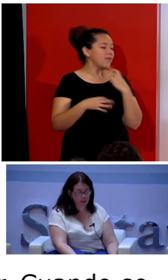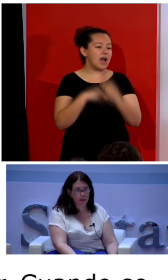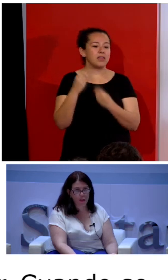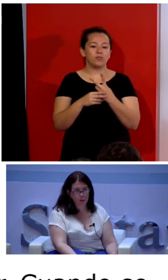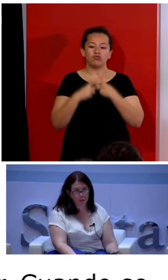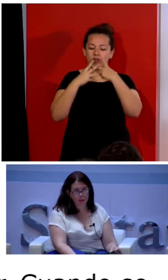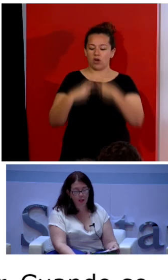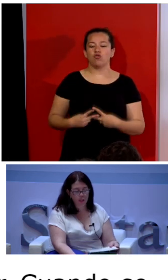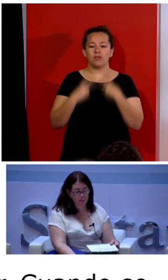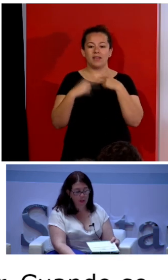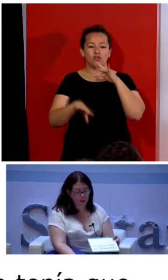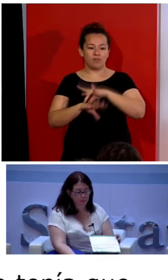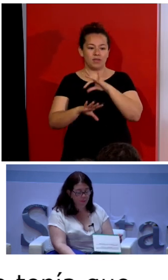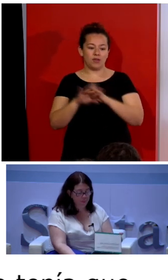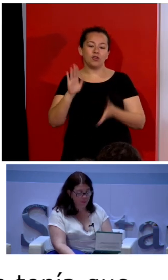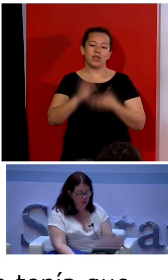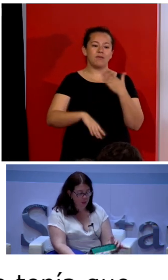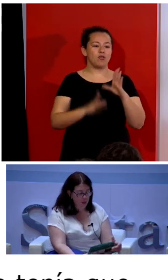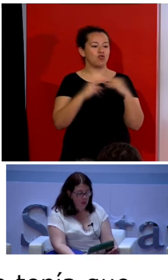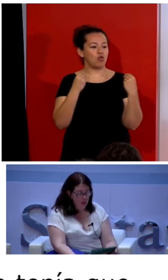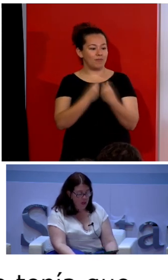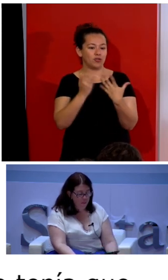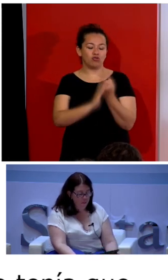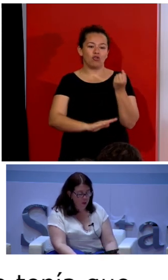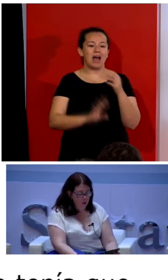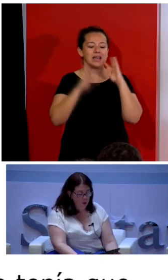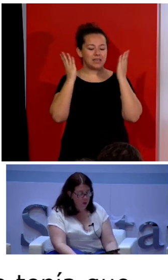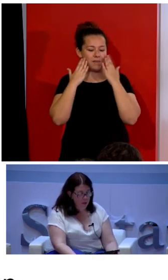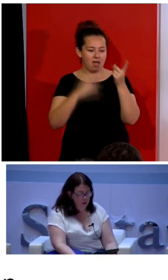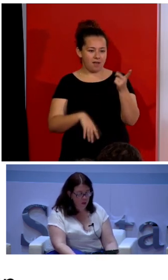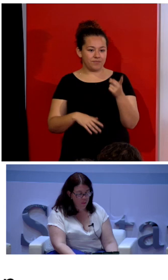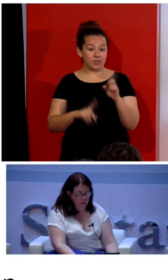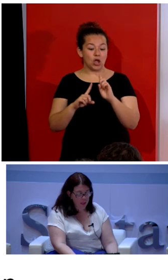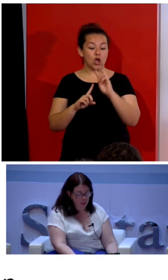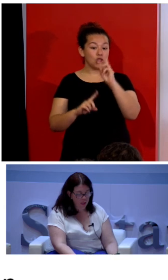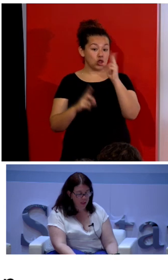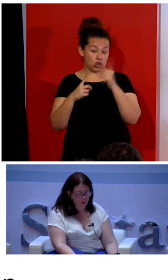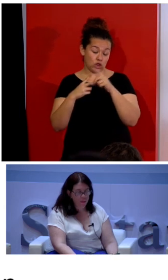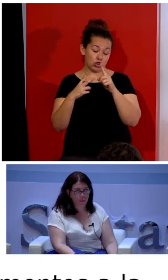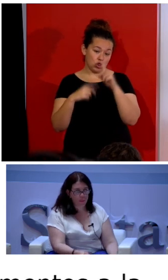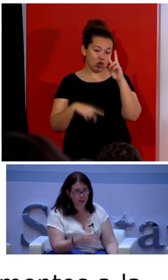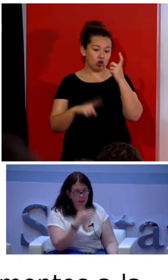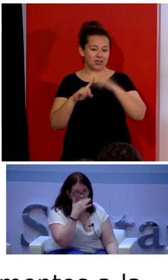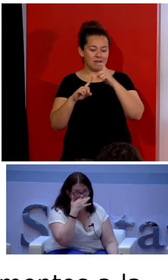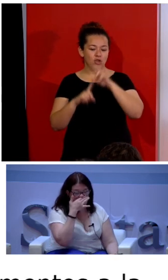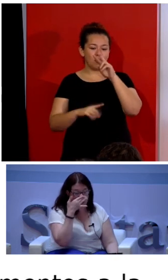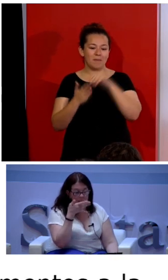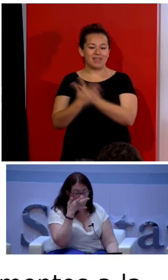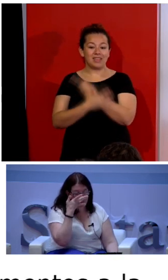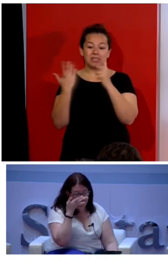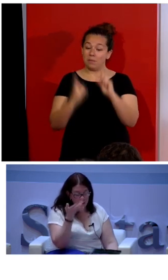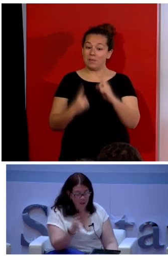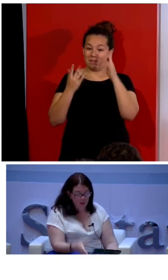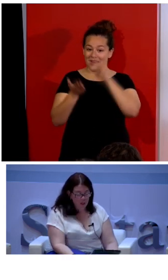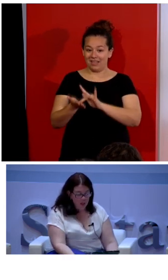médico y llevar más documentos a la Asamblea. En 2 de mayo de 2017 fue mi primer día en la Asamblea.